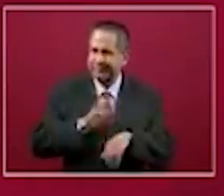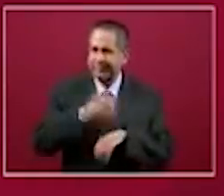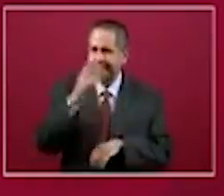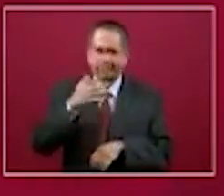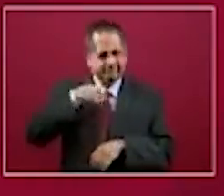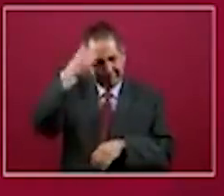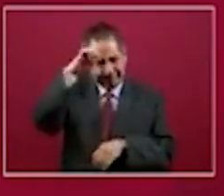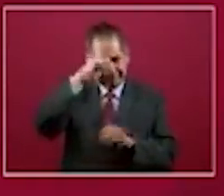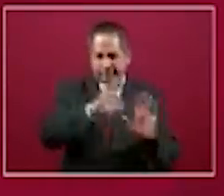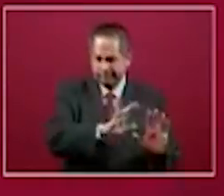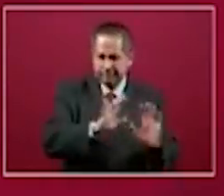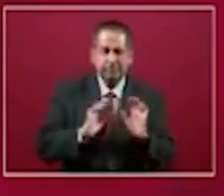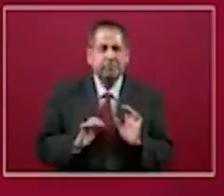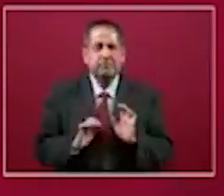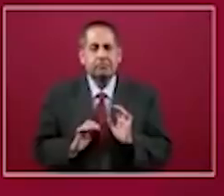de experiencia.